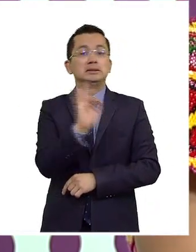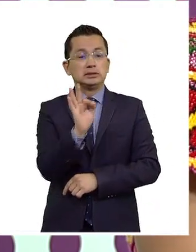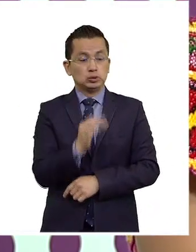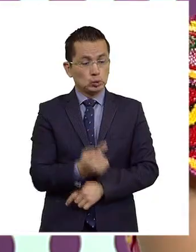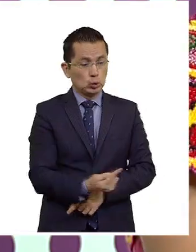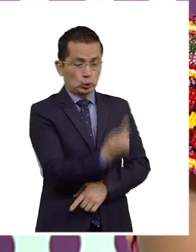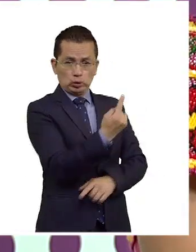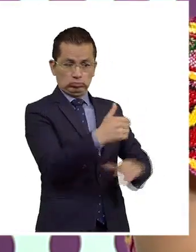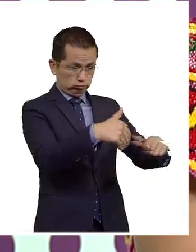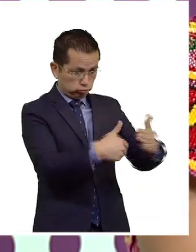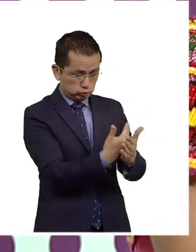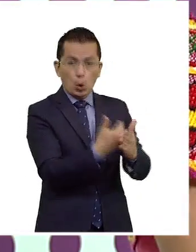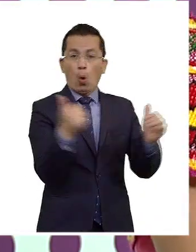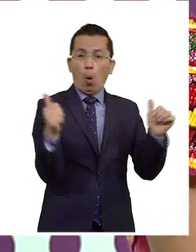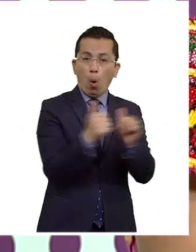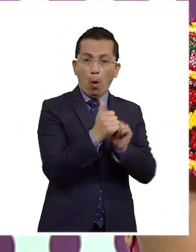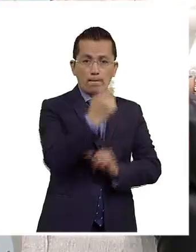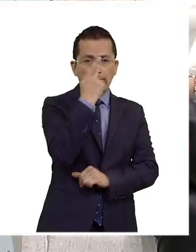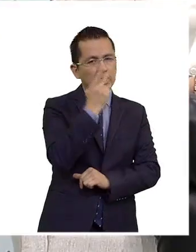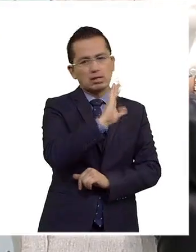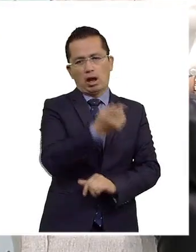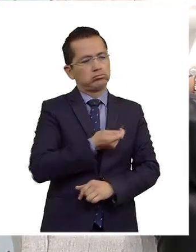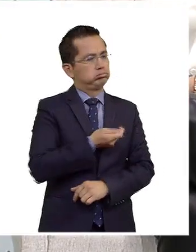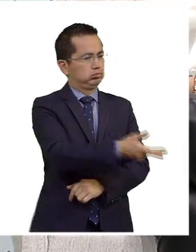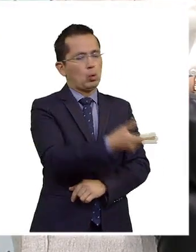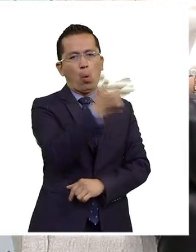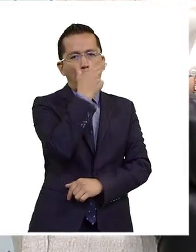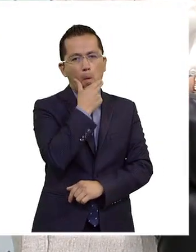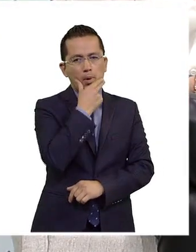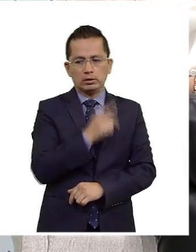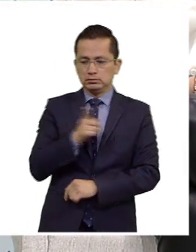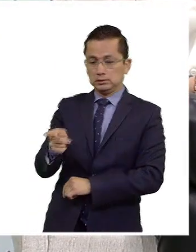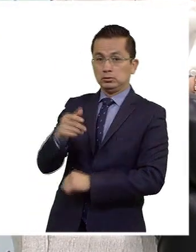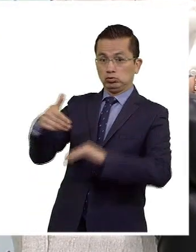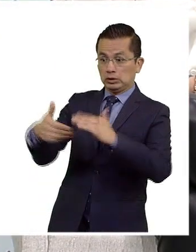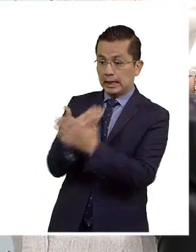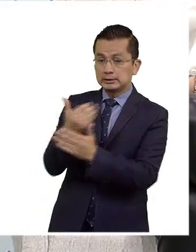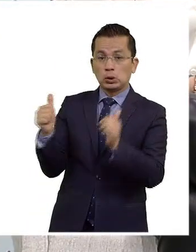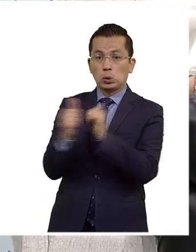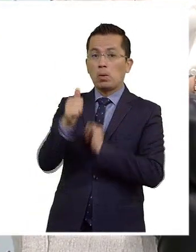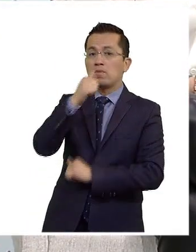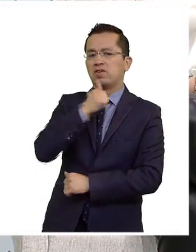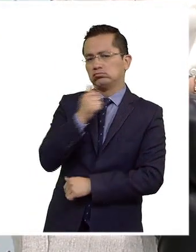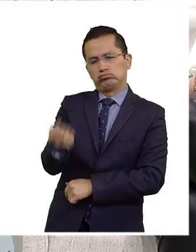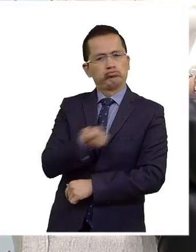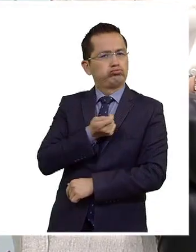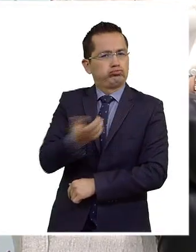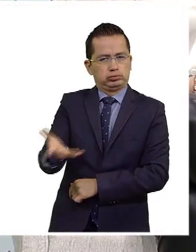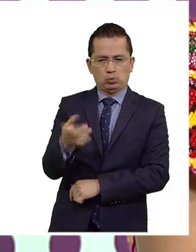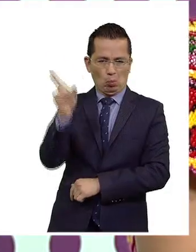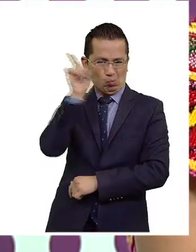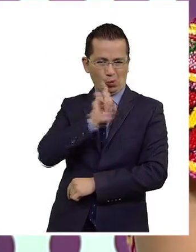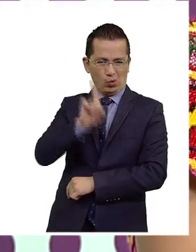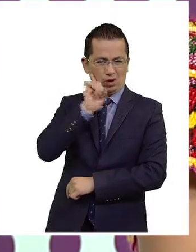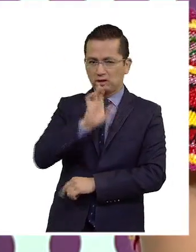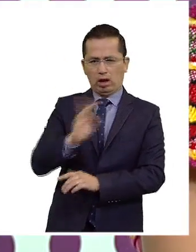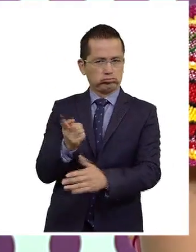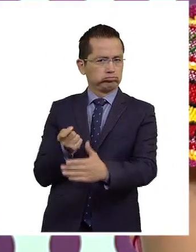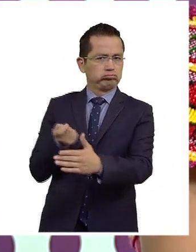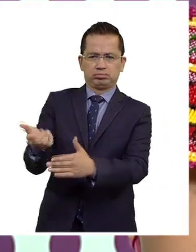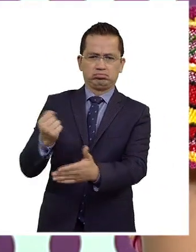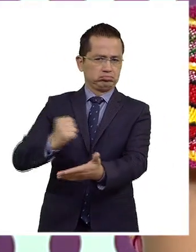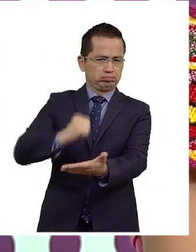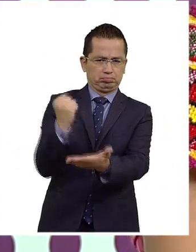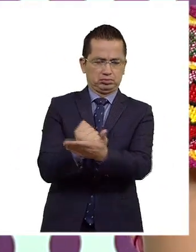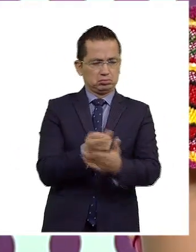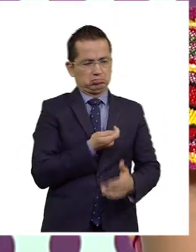se le impone el género masculino, cuando alguien tiene vulva se les impone el género femenino, pero a veces